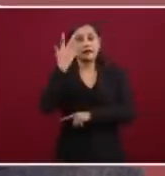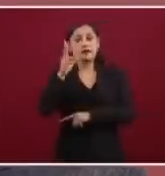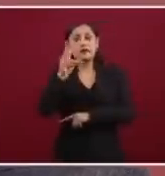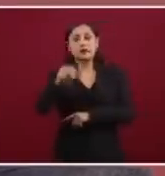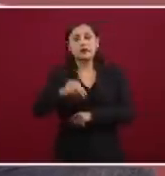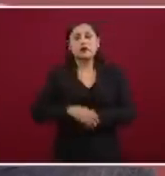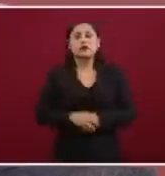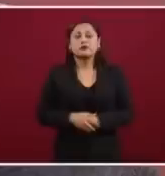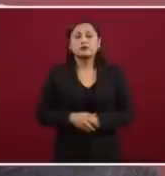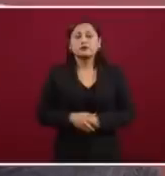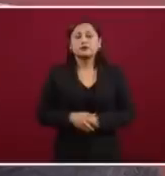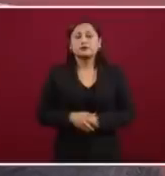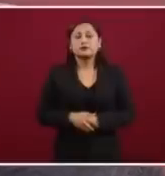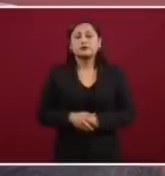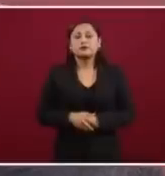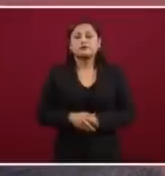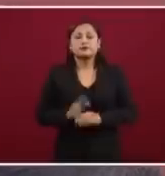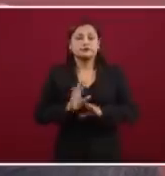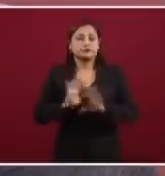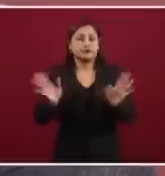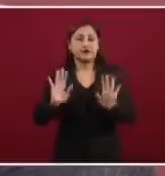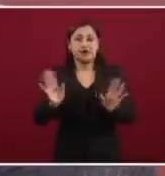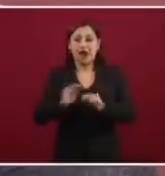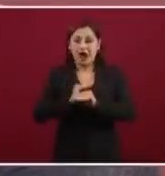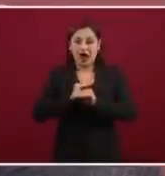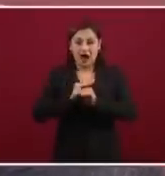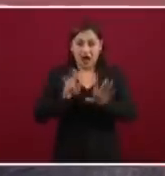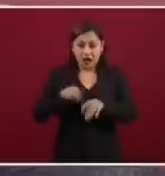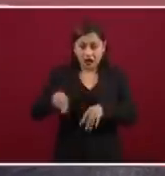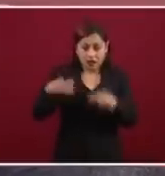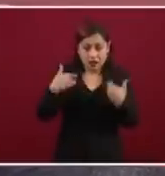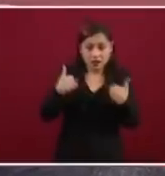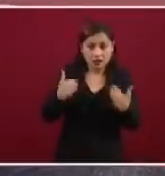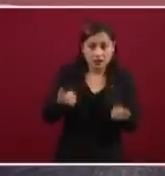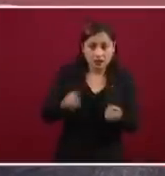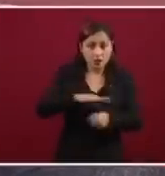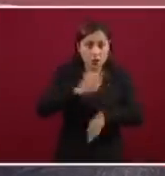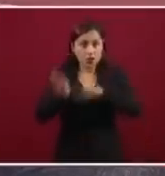Ya es muy claro que no queremos muertos.